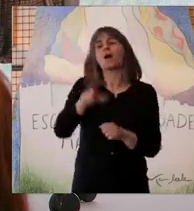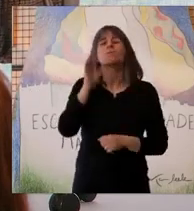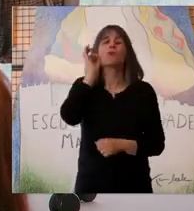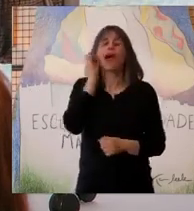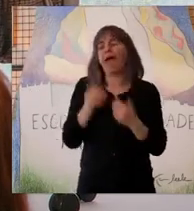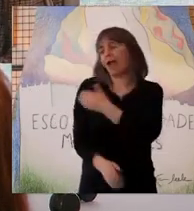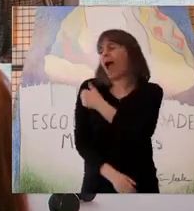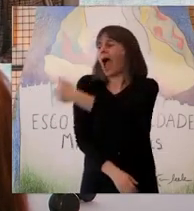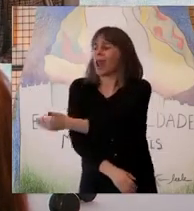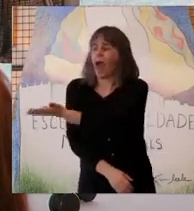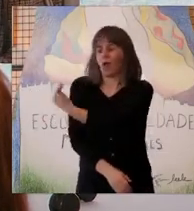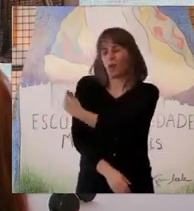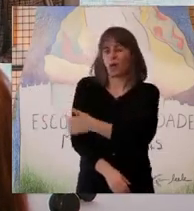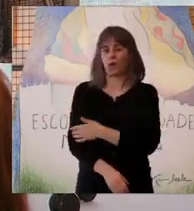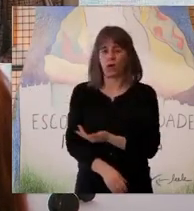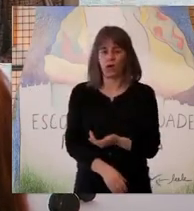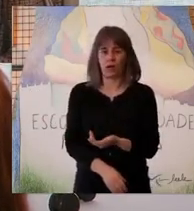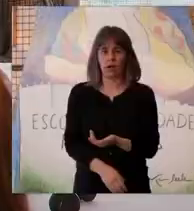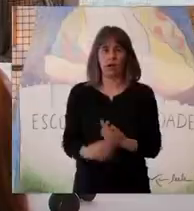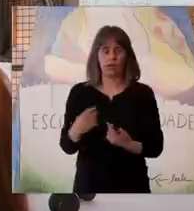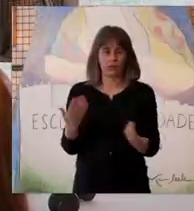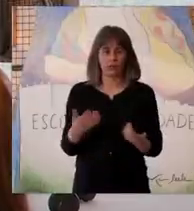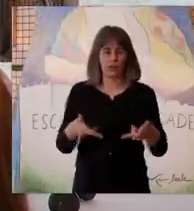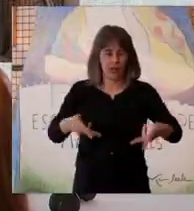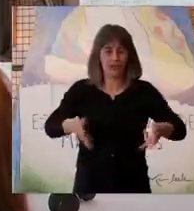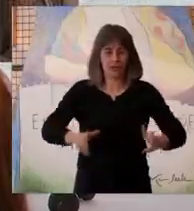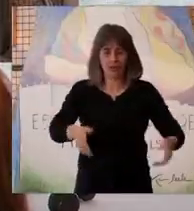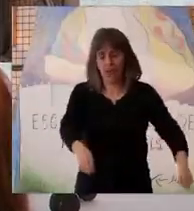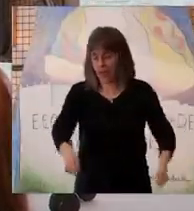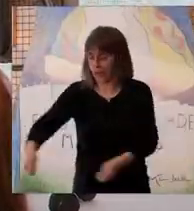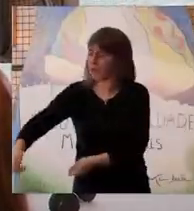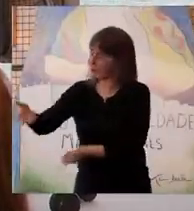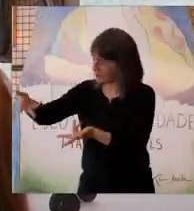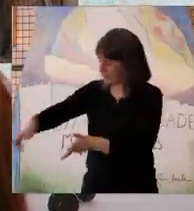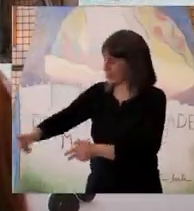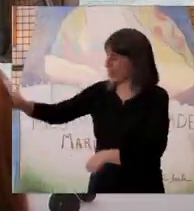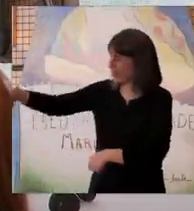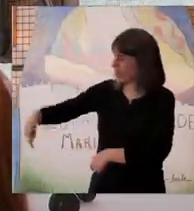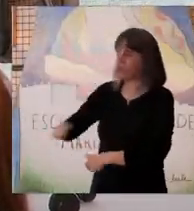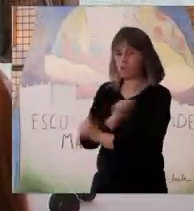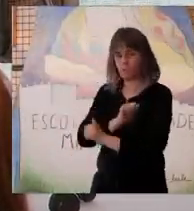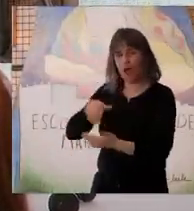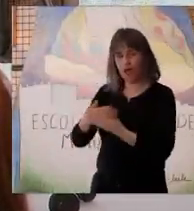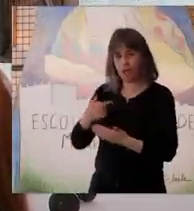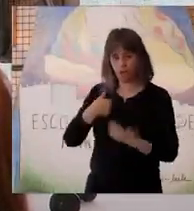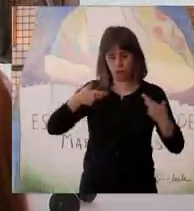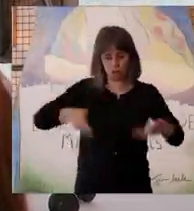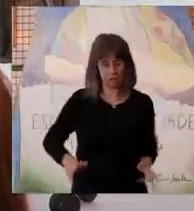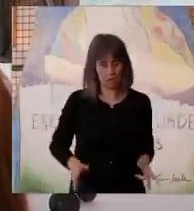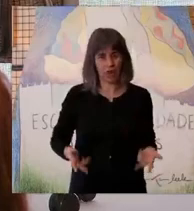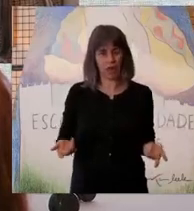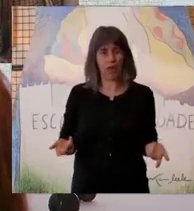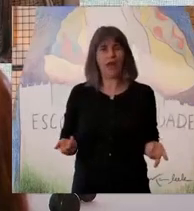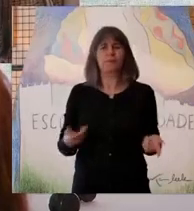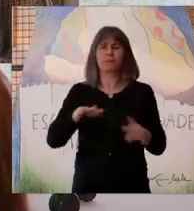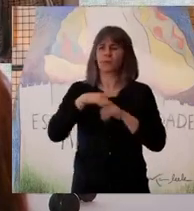Y entonces me cogía la Silla me la retiraba y él no se sentaba hasta que yo me sentara y claro una situación Pues